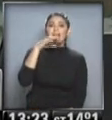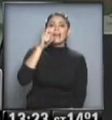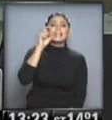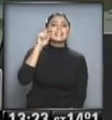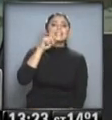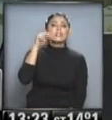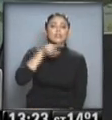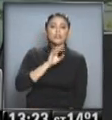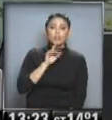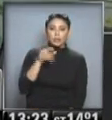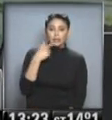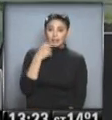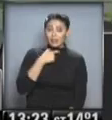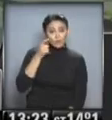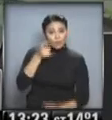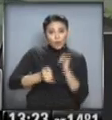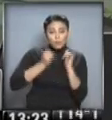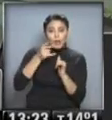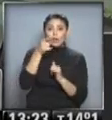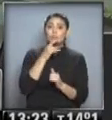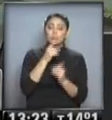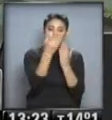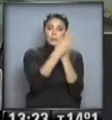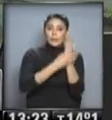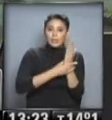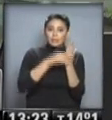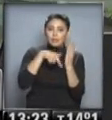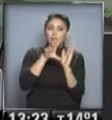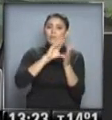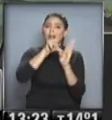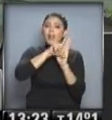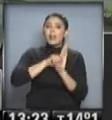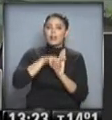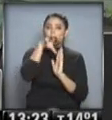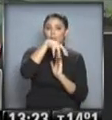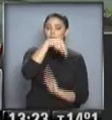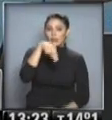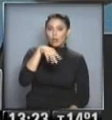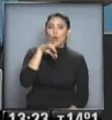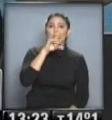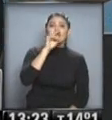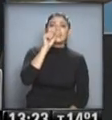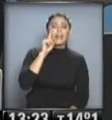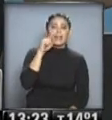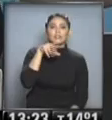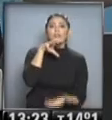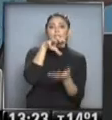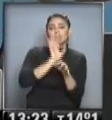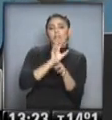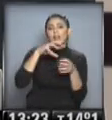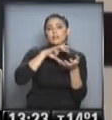Francisco informarte que tu expediente se encuentra en áa legal de la udai neen udai udai es